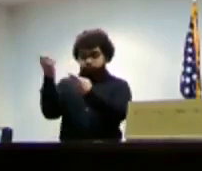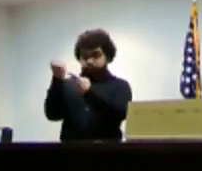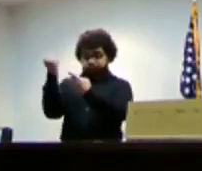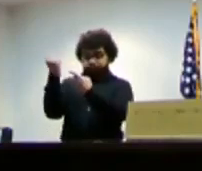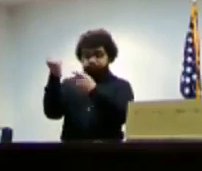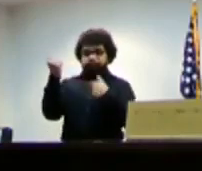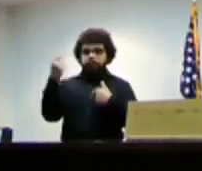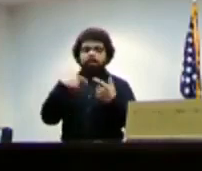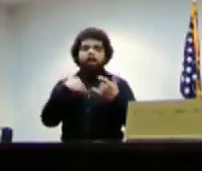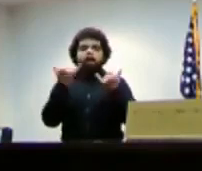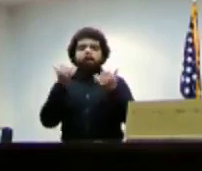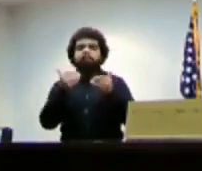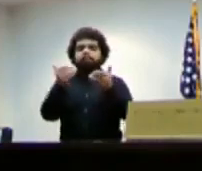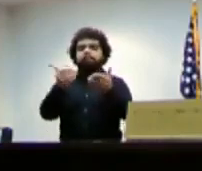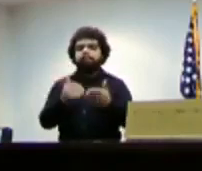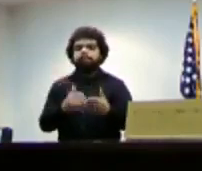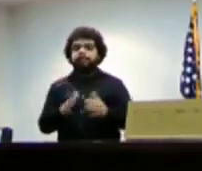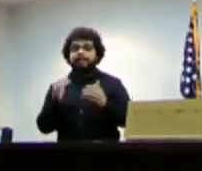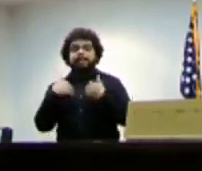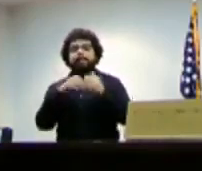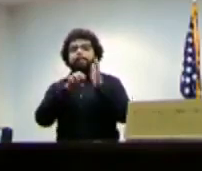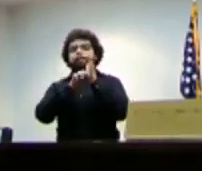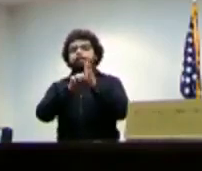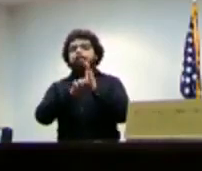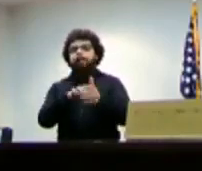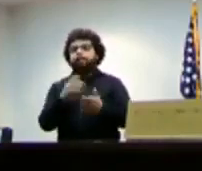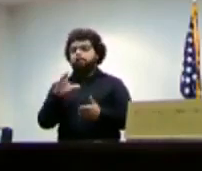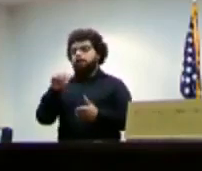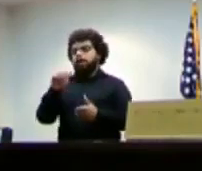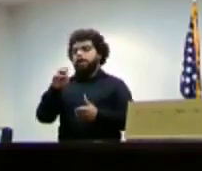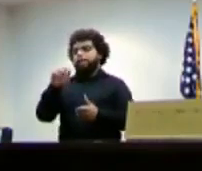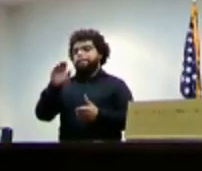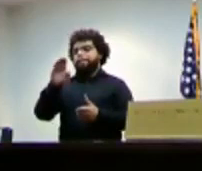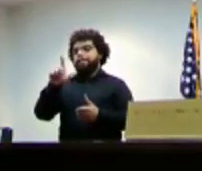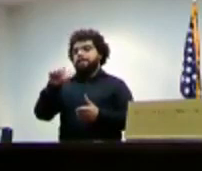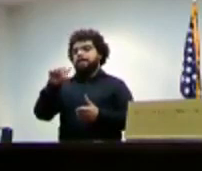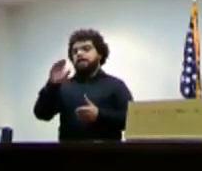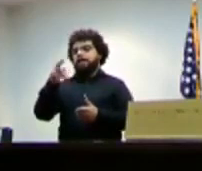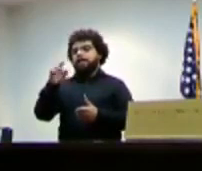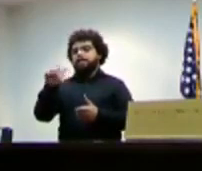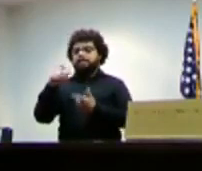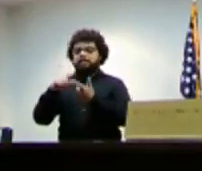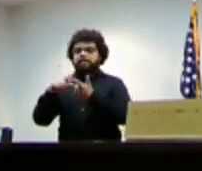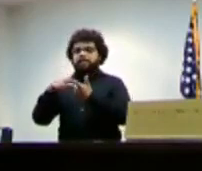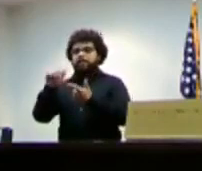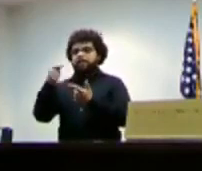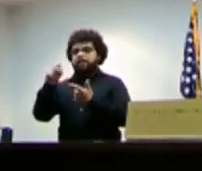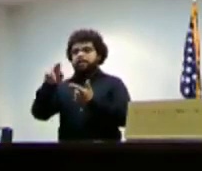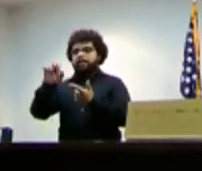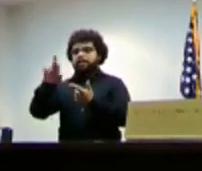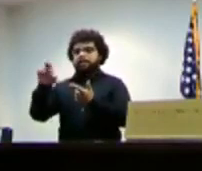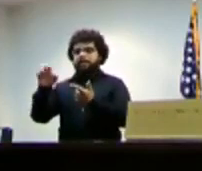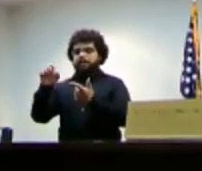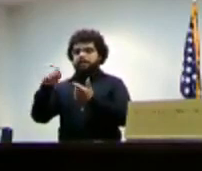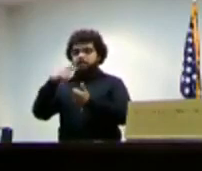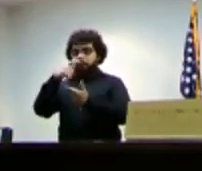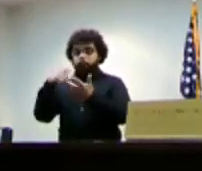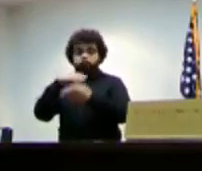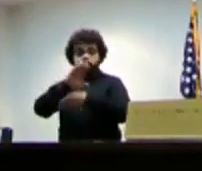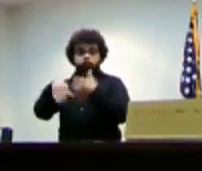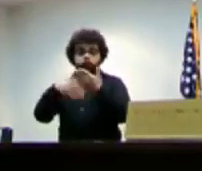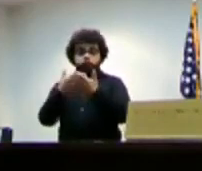anterior, que ahora mismo tenemos, por ejemplo, Cambalache, Ciclo Combinado de Aguirre, las turbinas de emergencia están fuera de